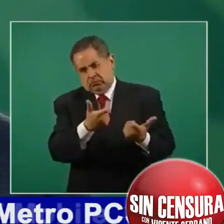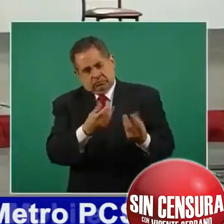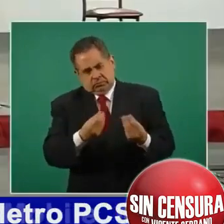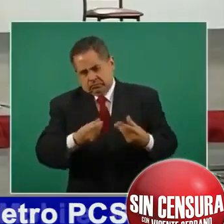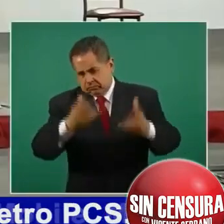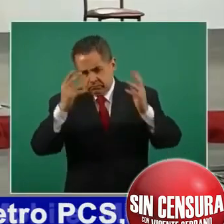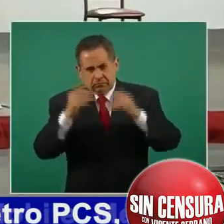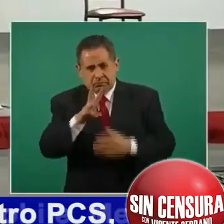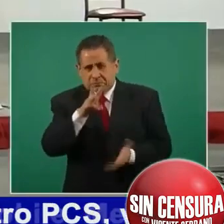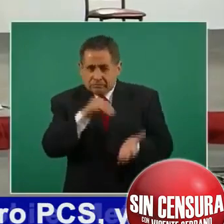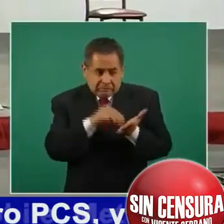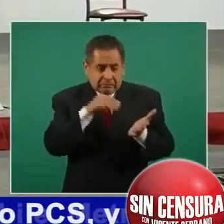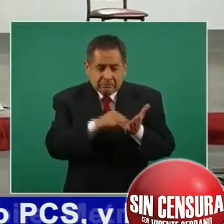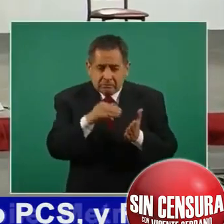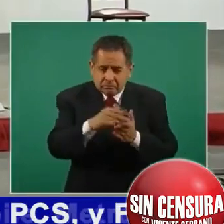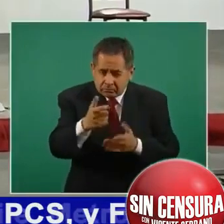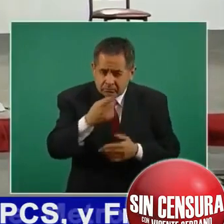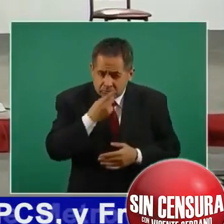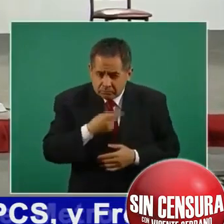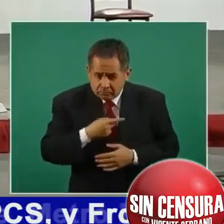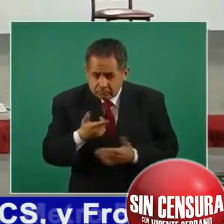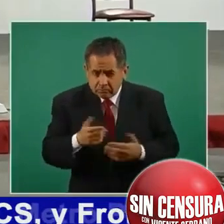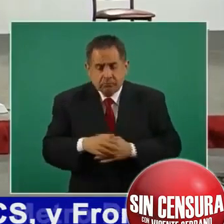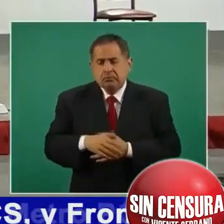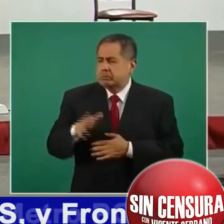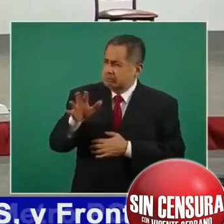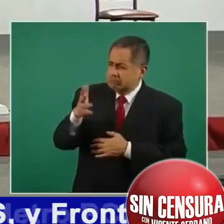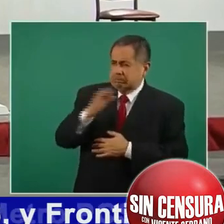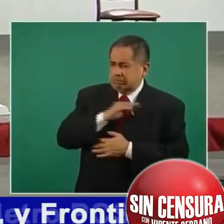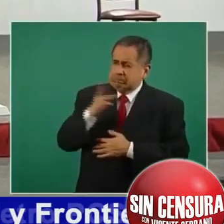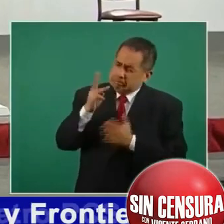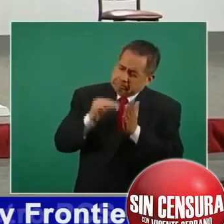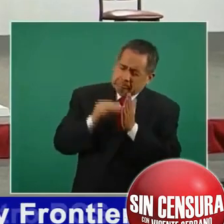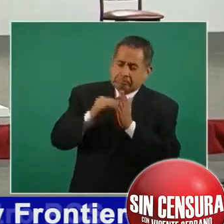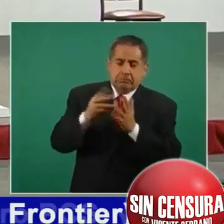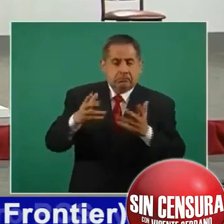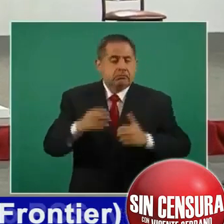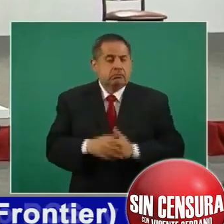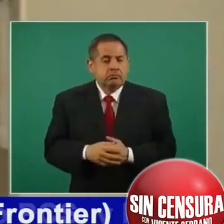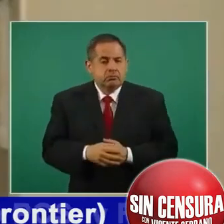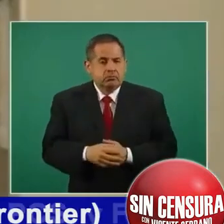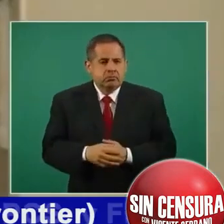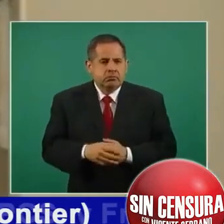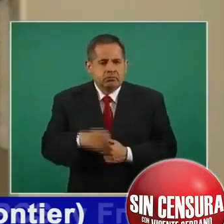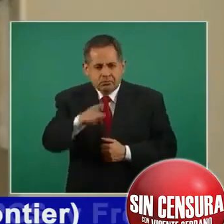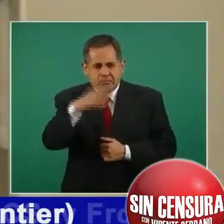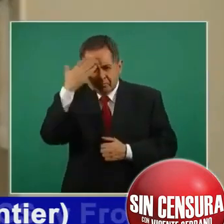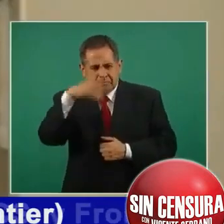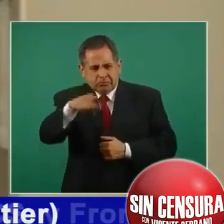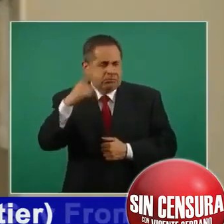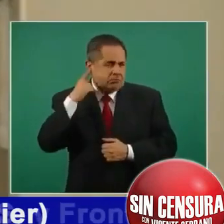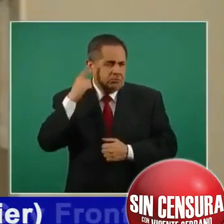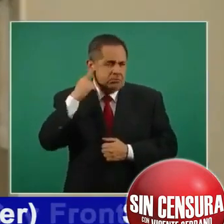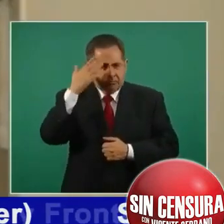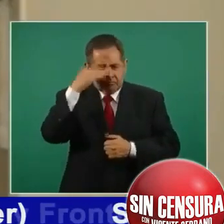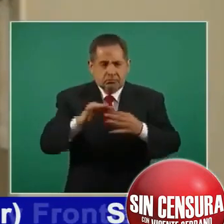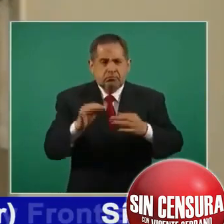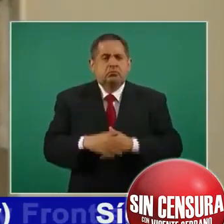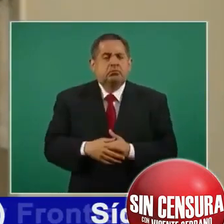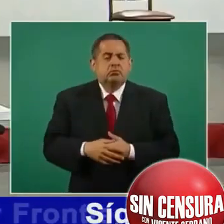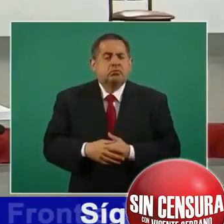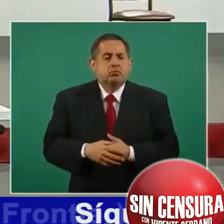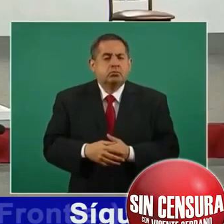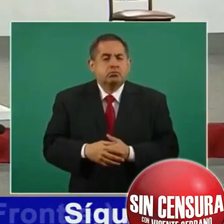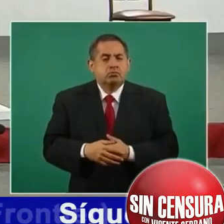cosas. 3,000 millones dices, ¿verdad? Sí, que fueron alrededor de 3,000 millones de pesos. Bueno. ¿Tenía usted conocimiento de esto en su...?